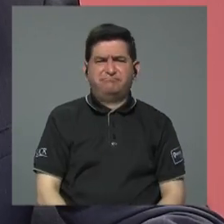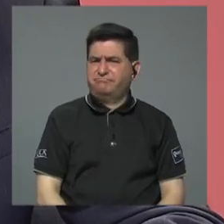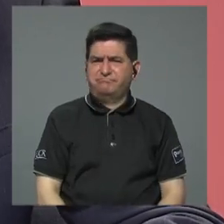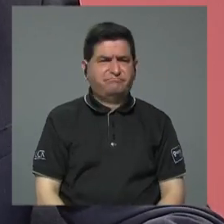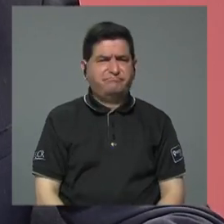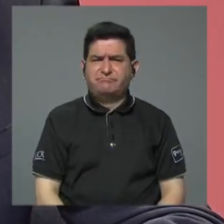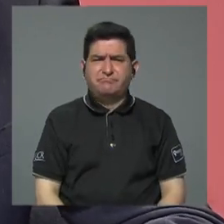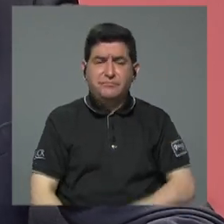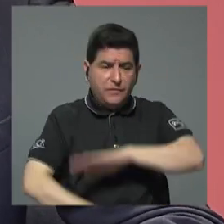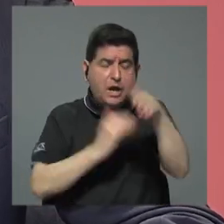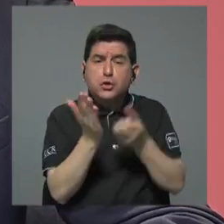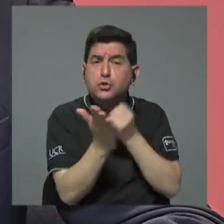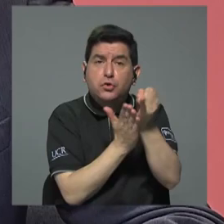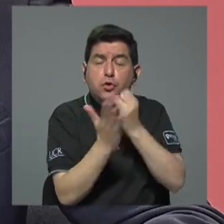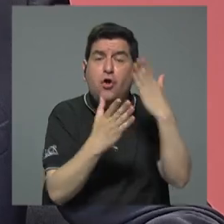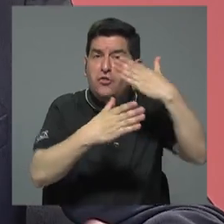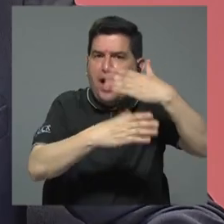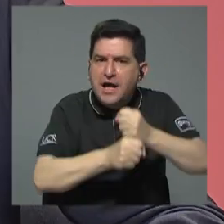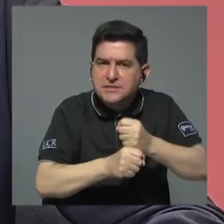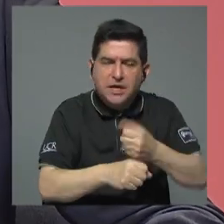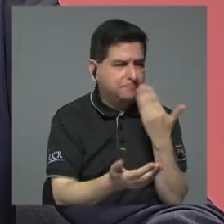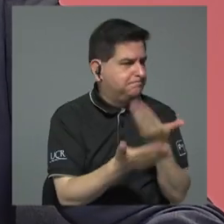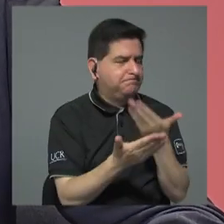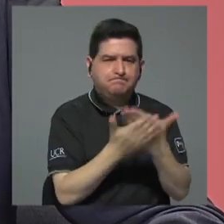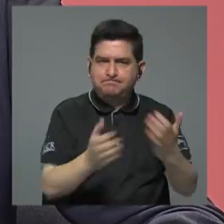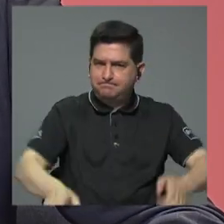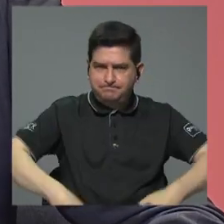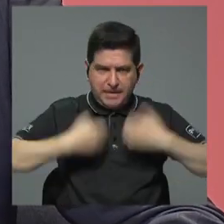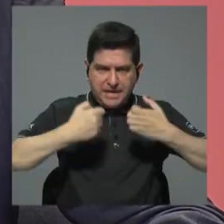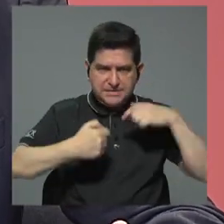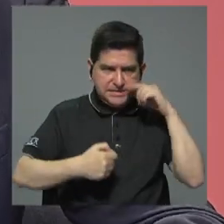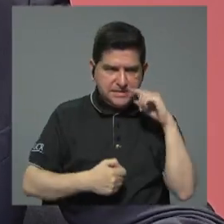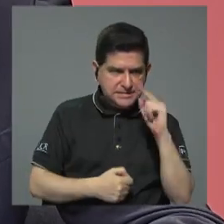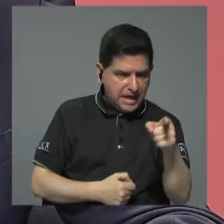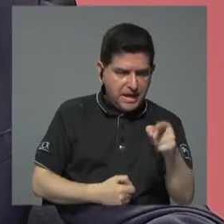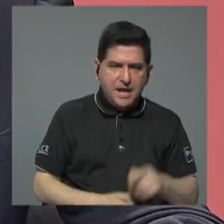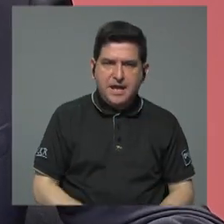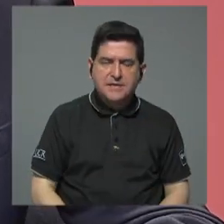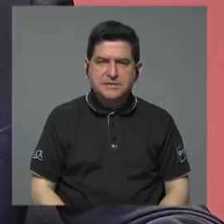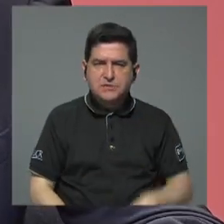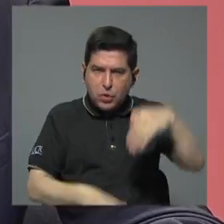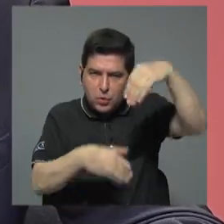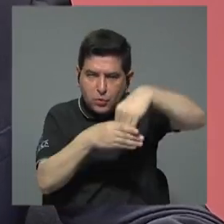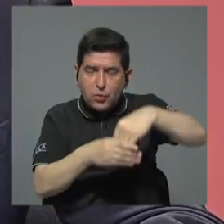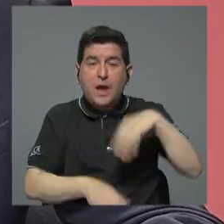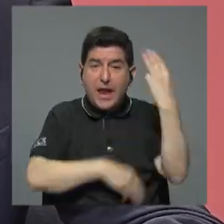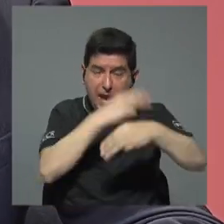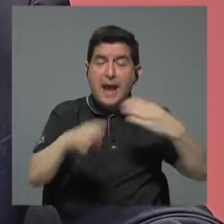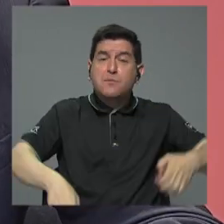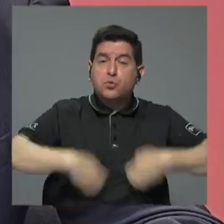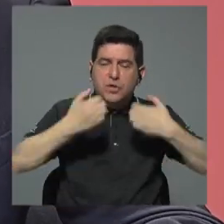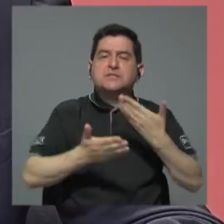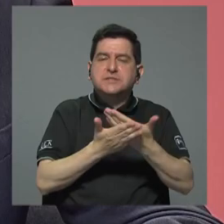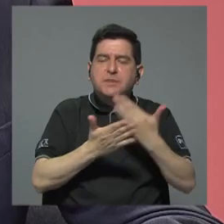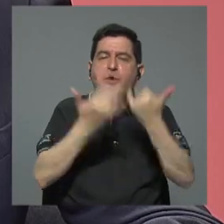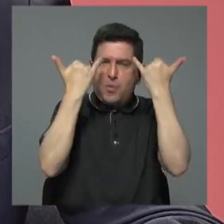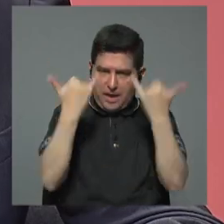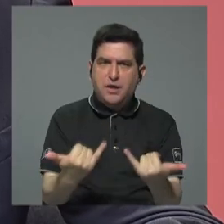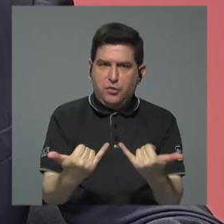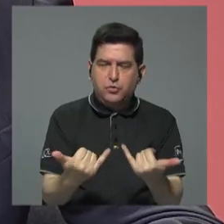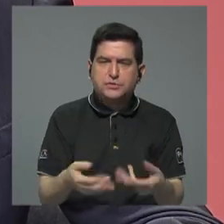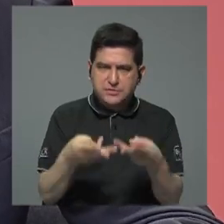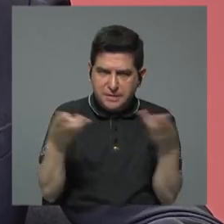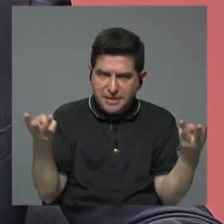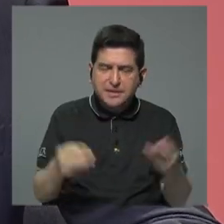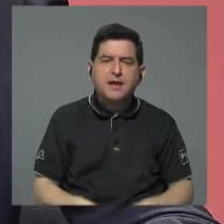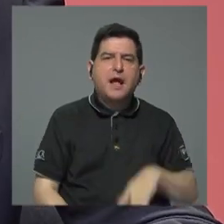porque toda la investigación que se ha hecho no ha comprobado la existencia de esas reservas. En este momento en el mundo existen reservas probadas por al